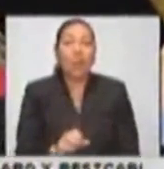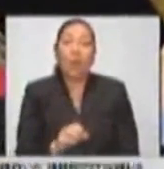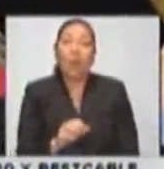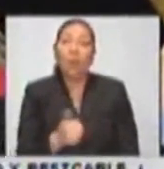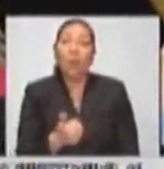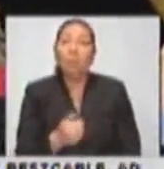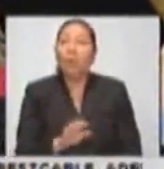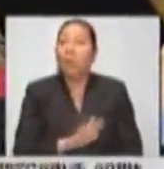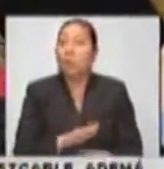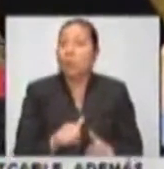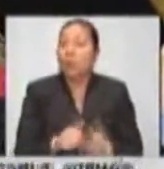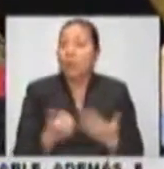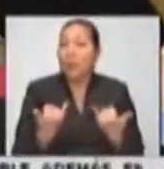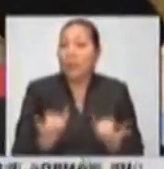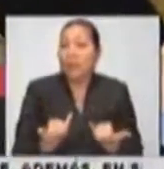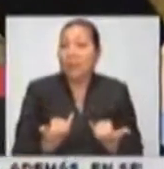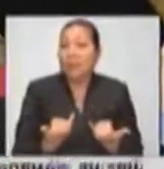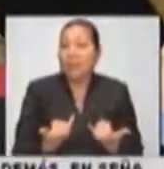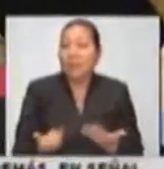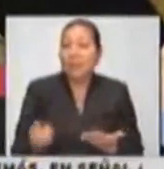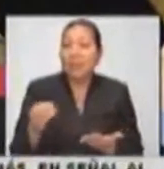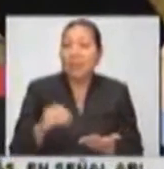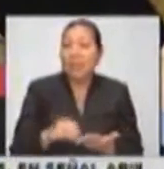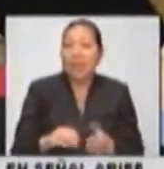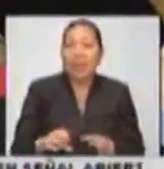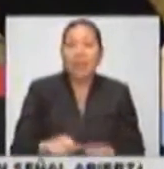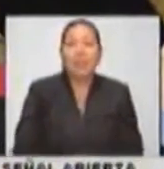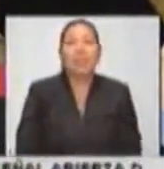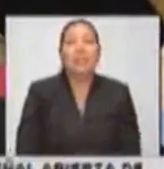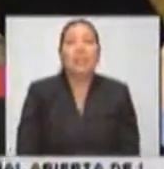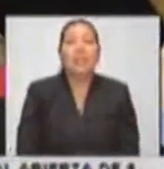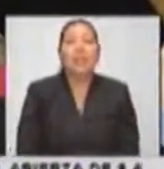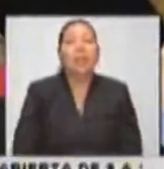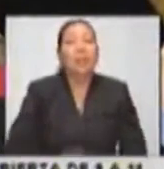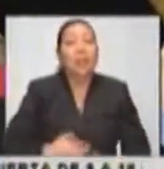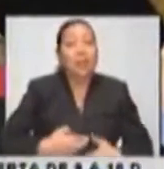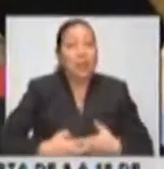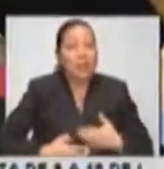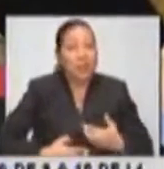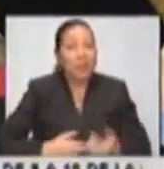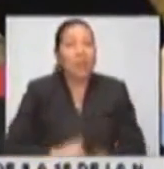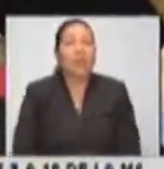más, todos estos nos hemos venido adhiriendo y lo estamos haciendo continuamente.